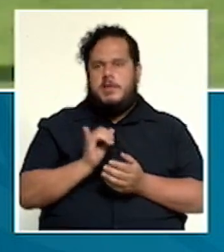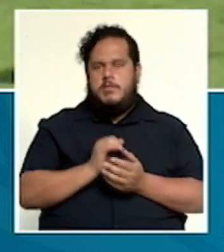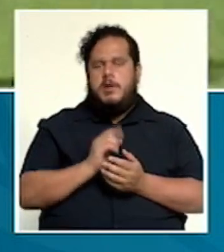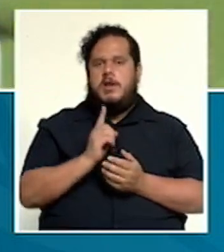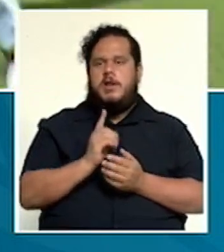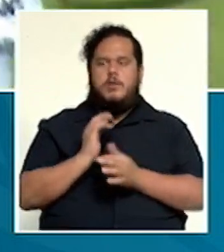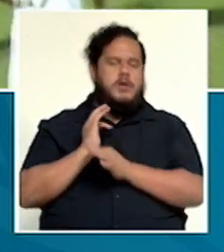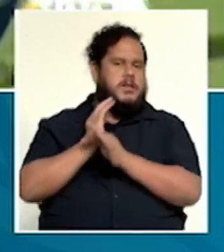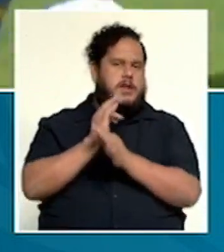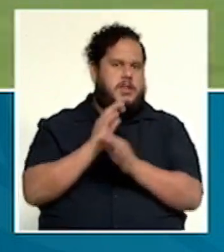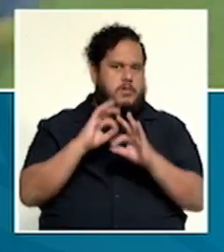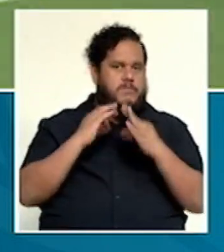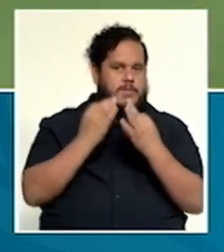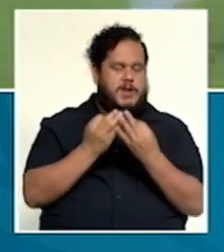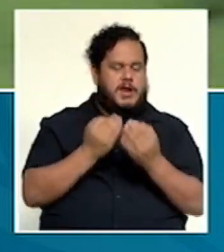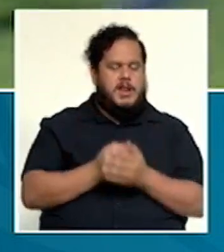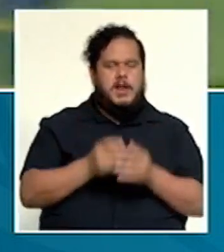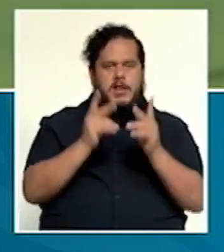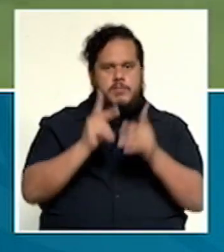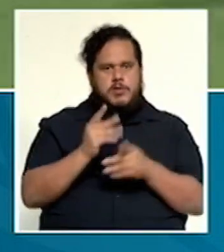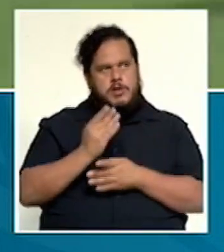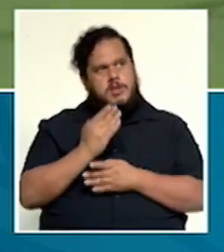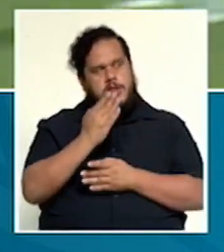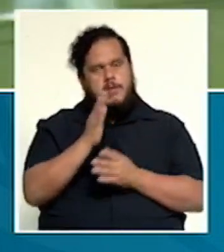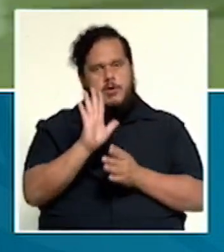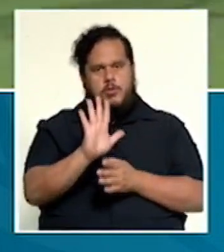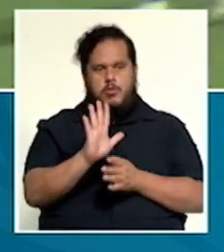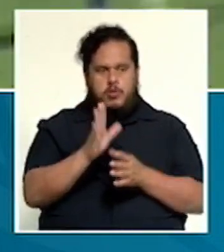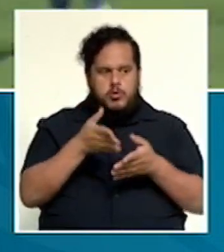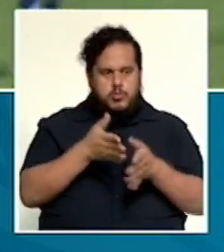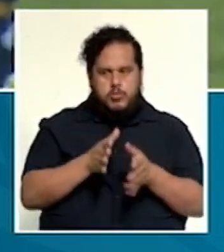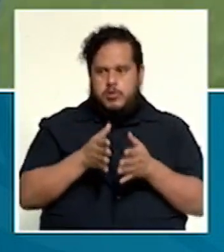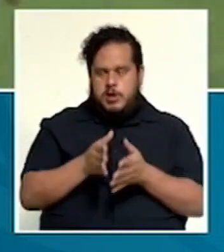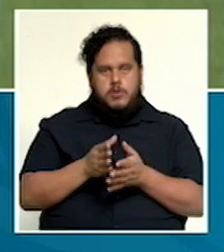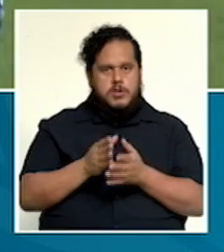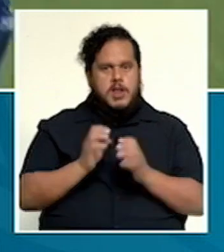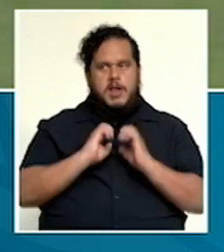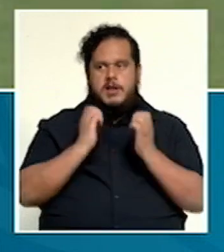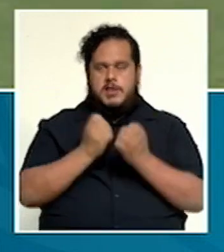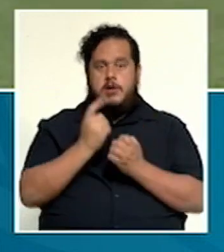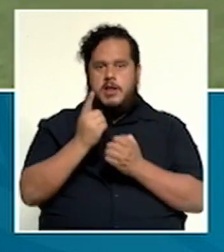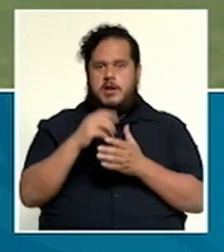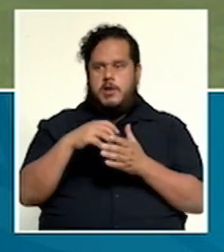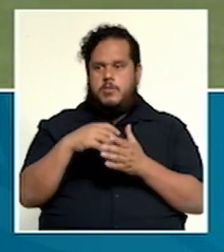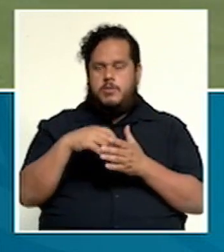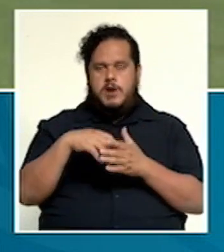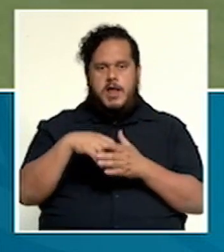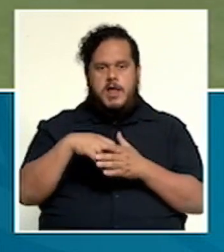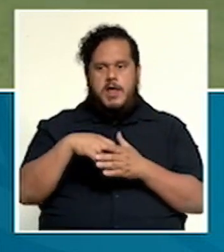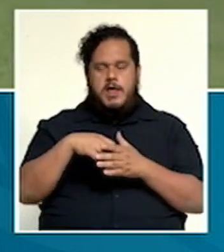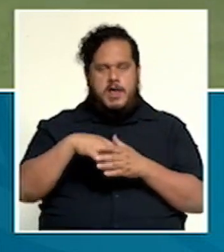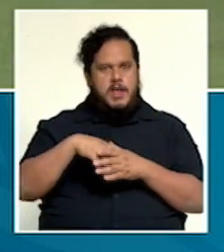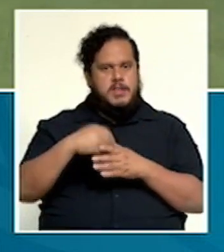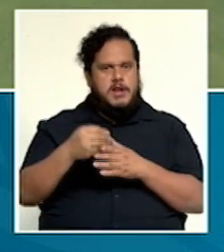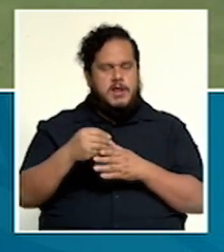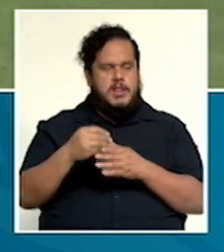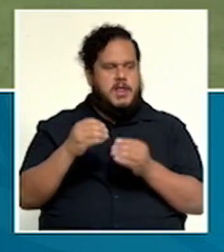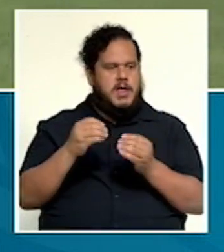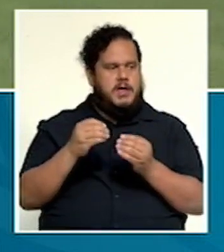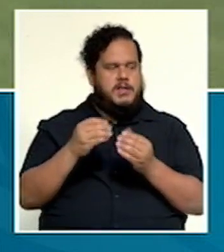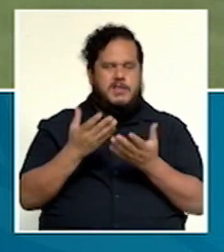una tradición familiar, la gente iba con sus hijos al estadio, era una salida sobre